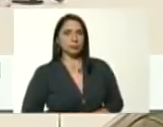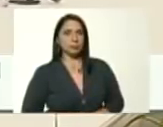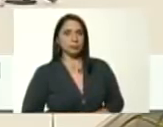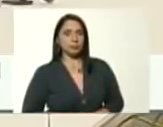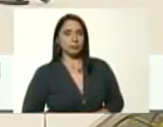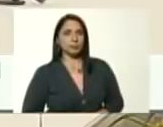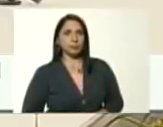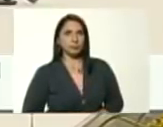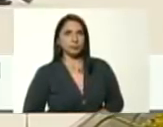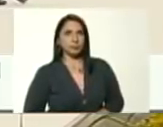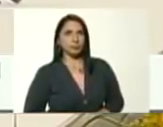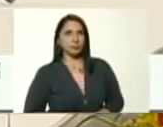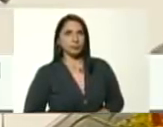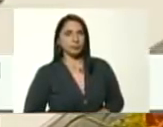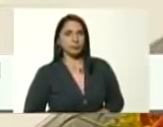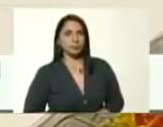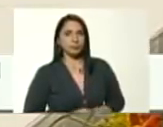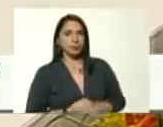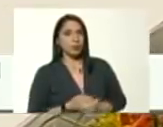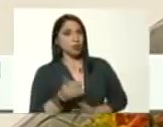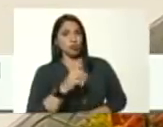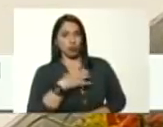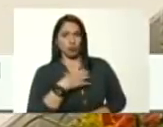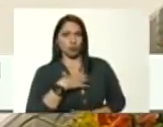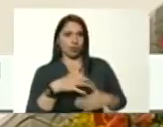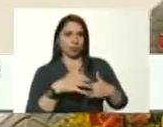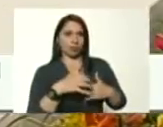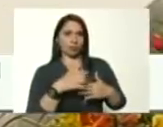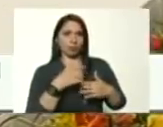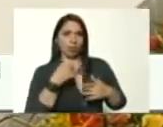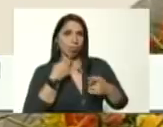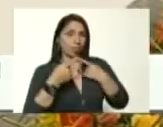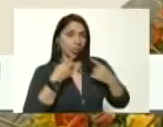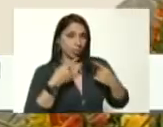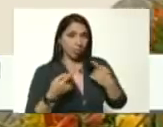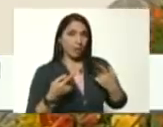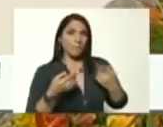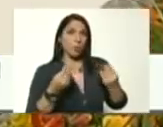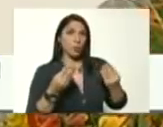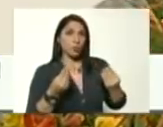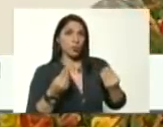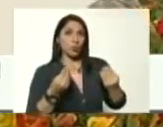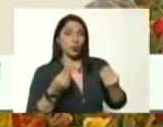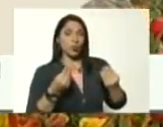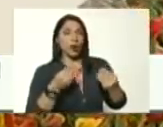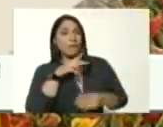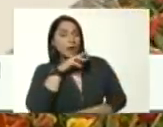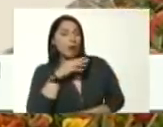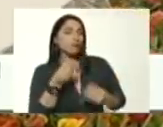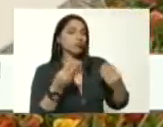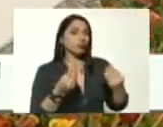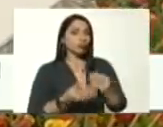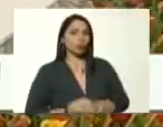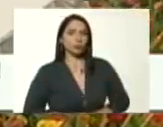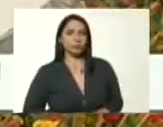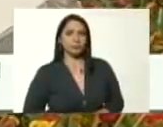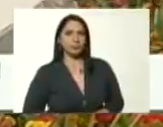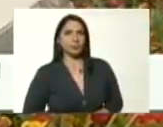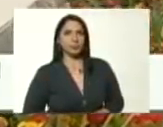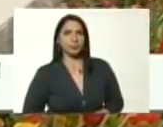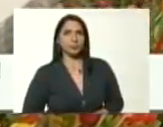de encadenar me demasiado cosa que es una condición sine qua non que toda diputada y todo diputado